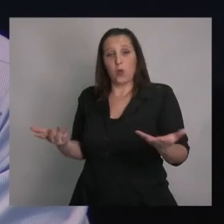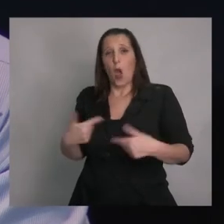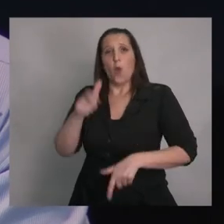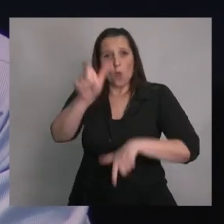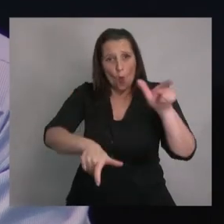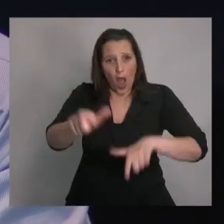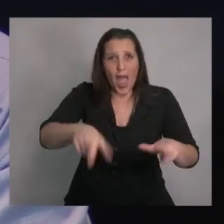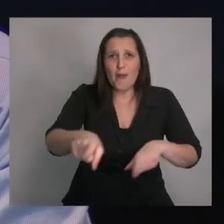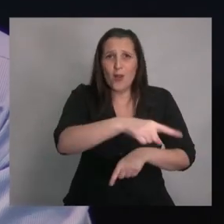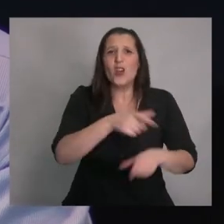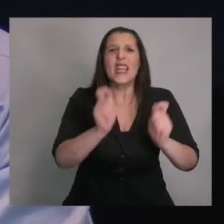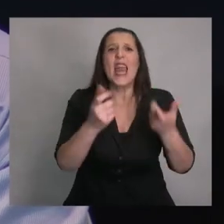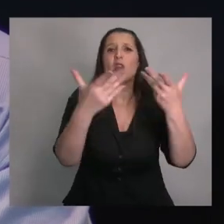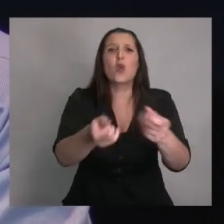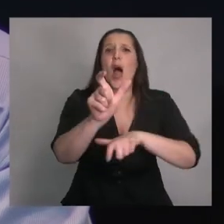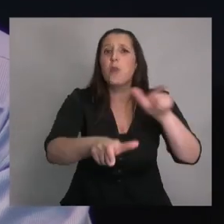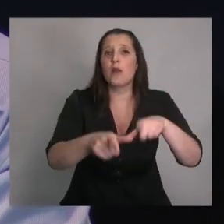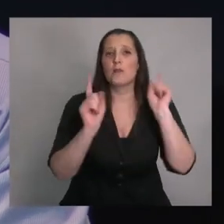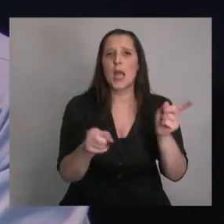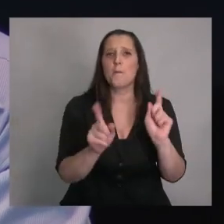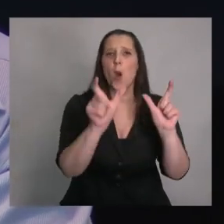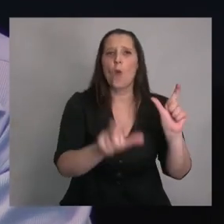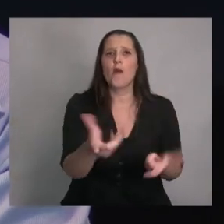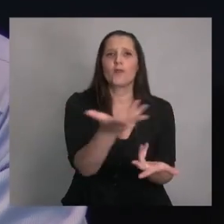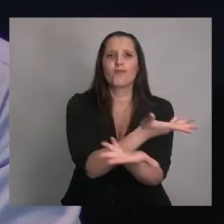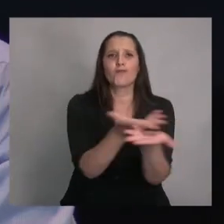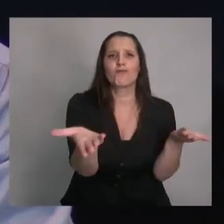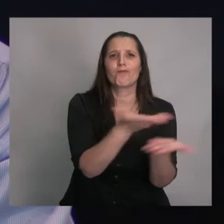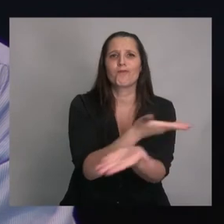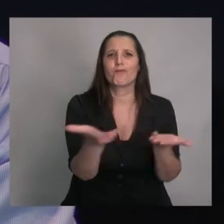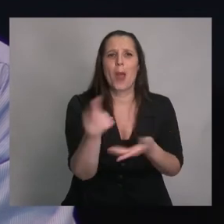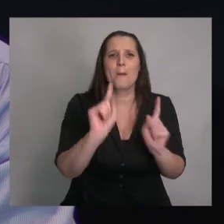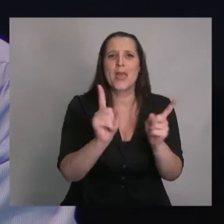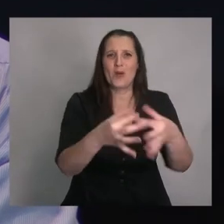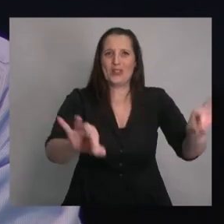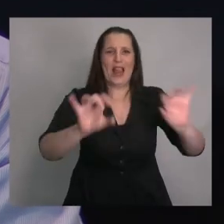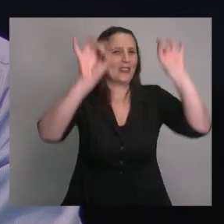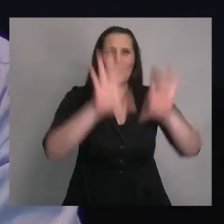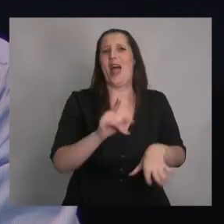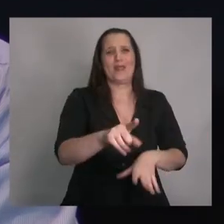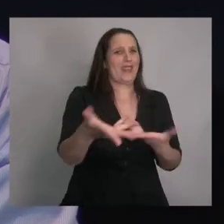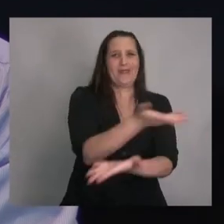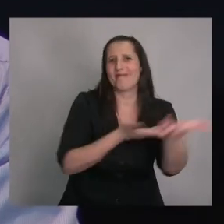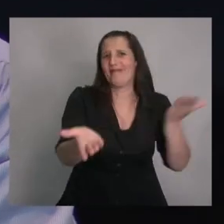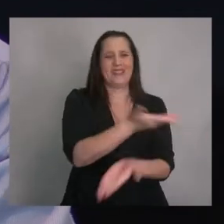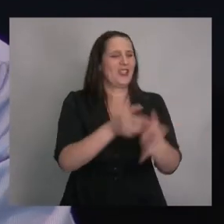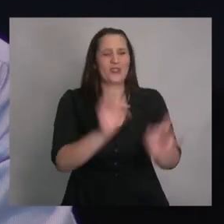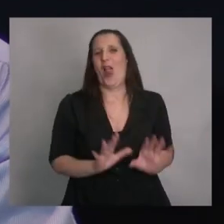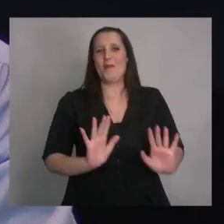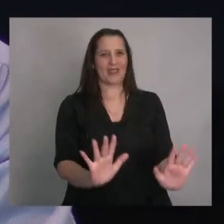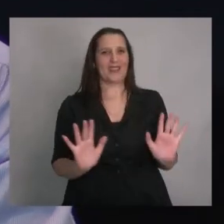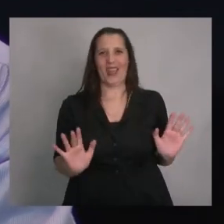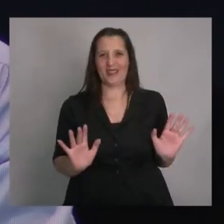pueblo estás en nosotros asumir estos desafíos de poder encontrar esos